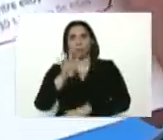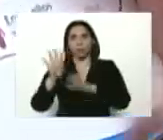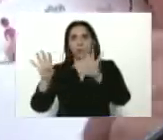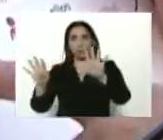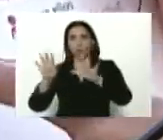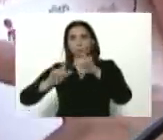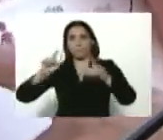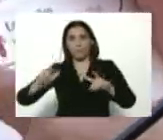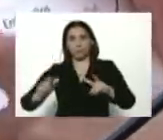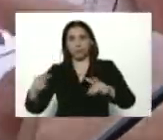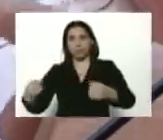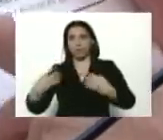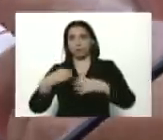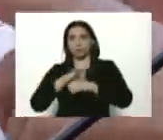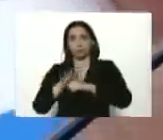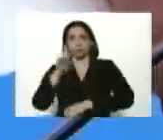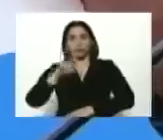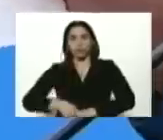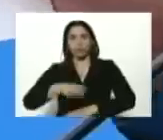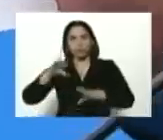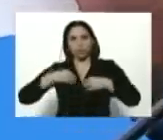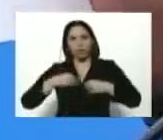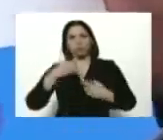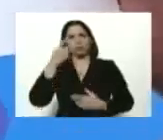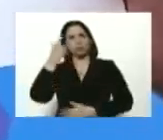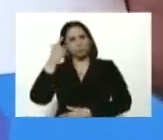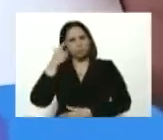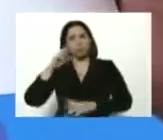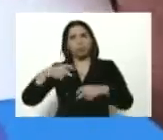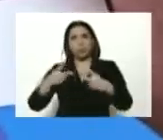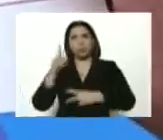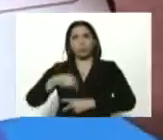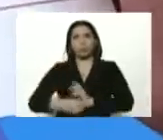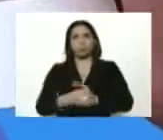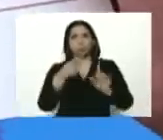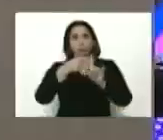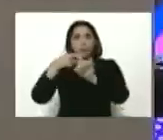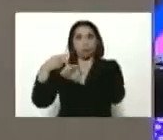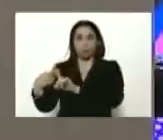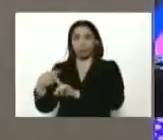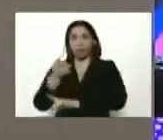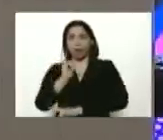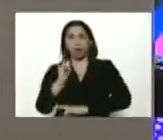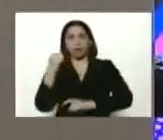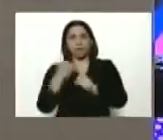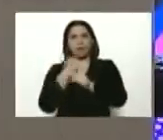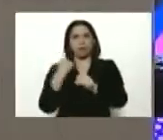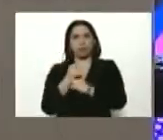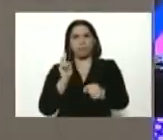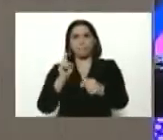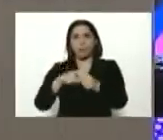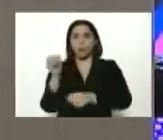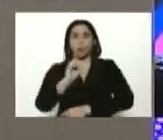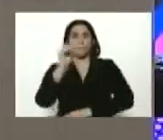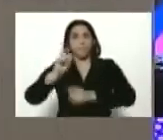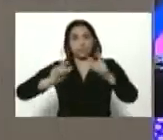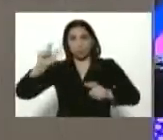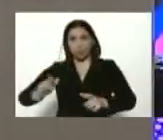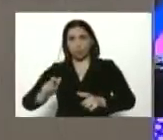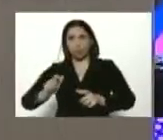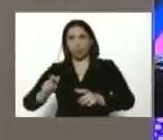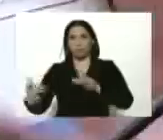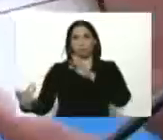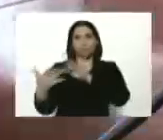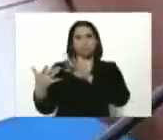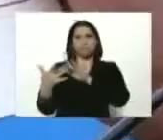149 casos, y sumándole también, por supuesto, a los 9 que son trabajadores o personas que han